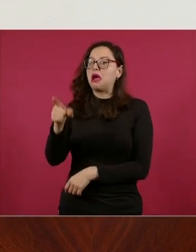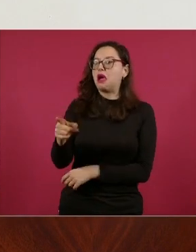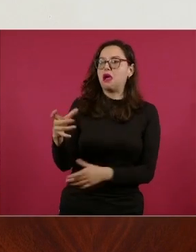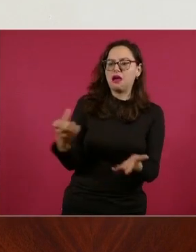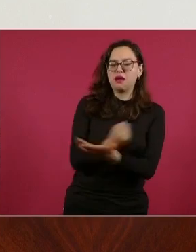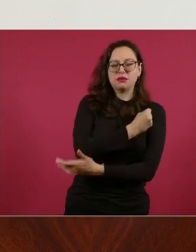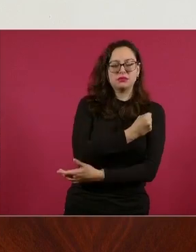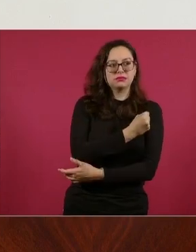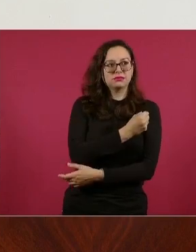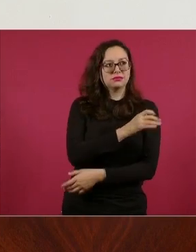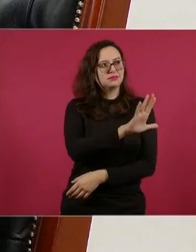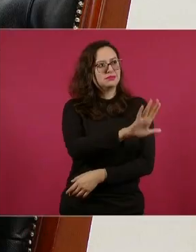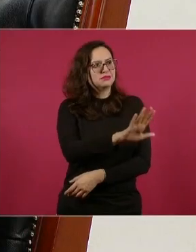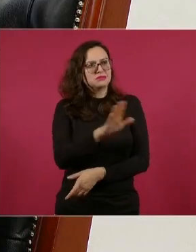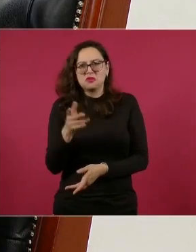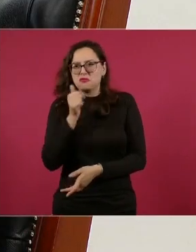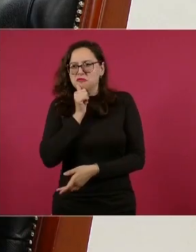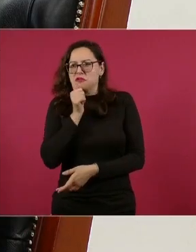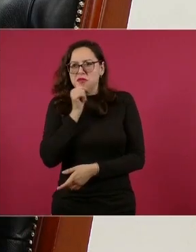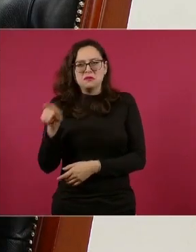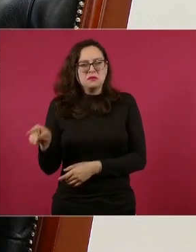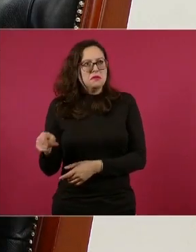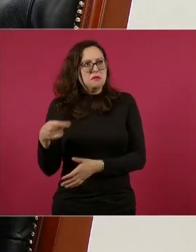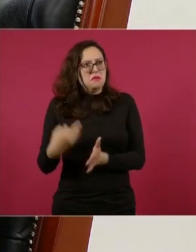sin ninguna prueba?